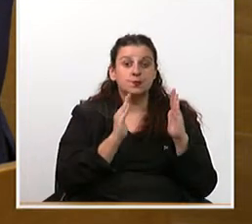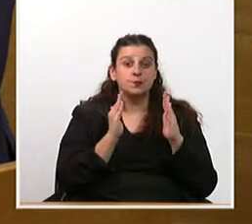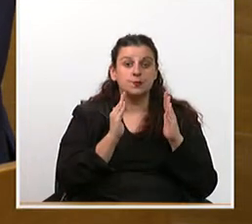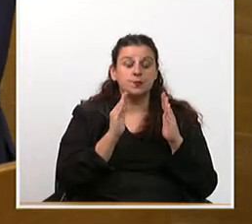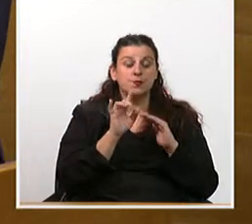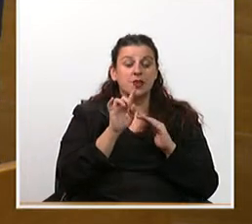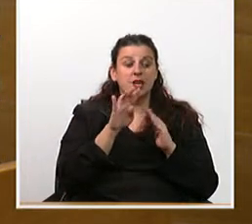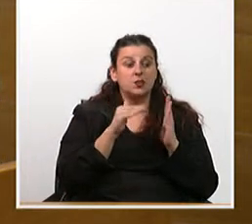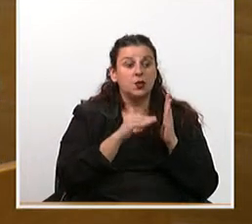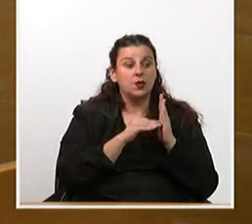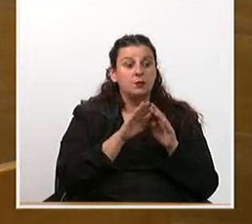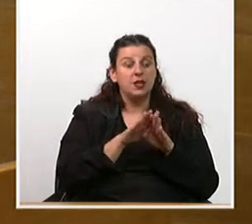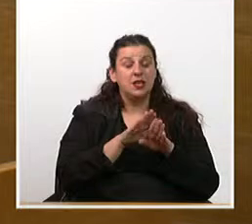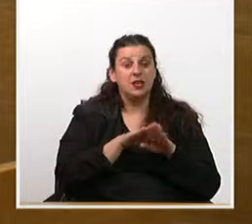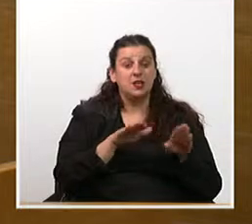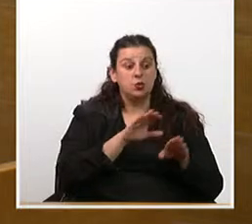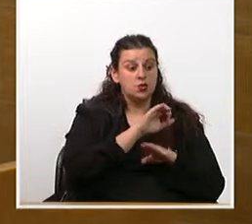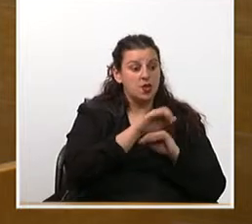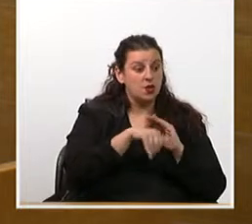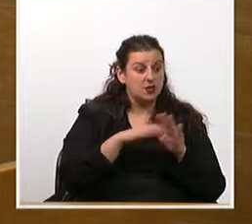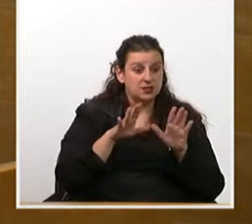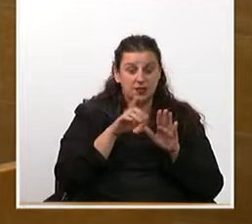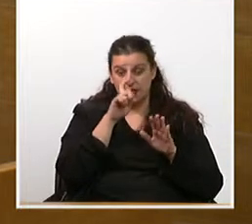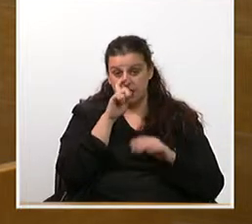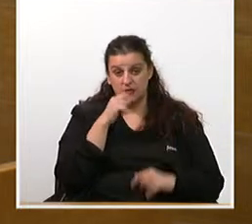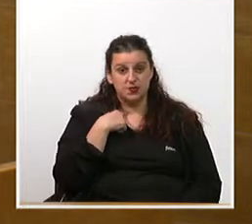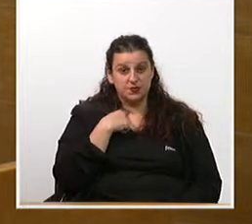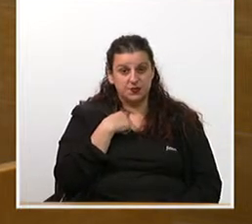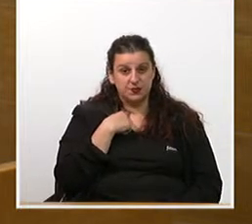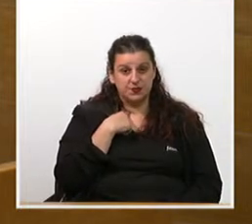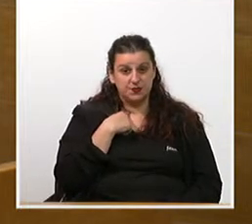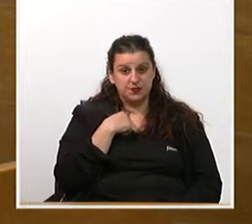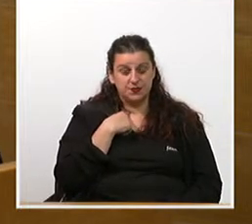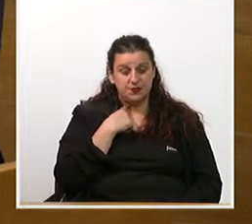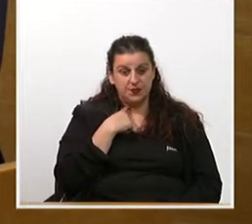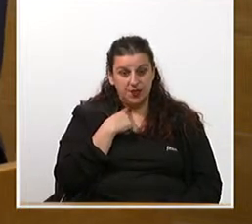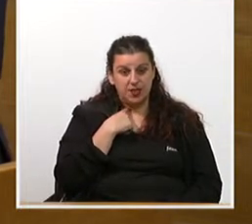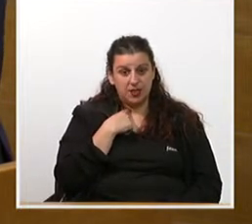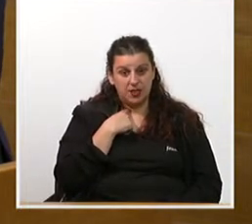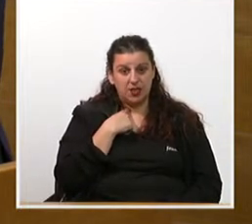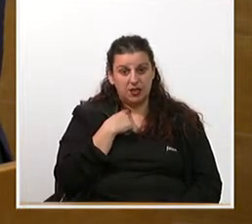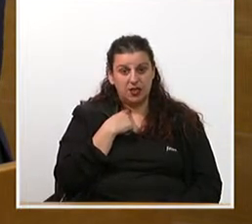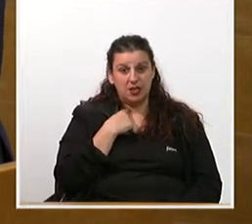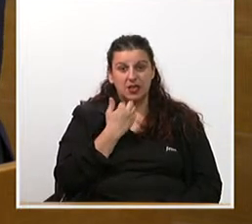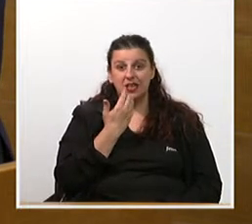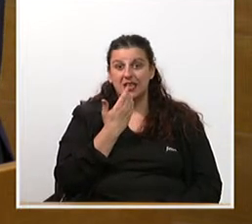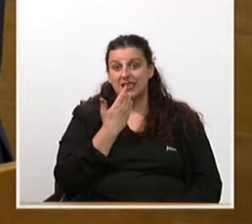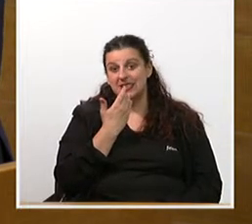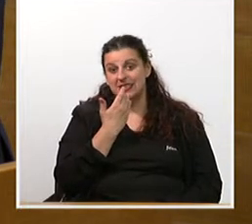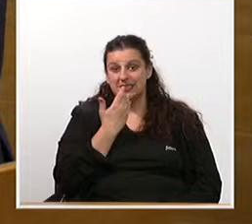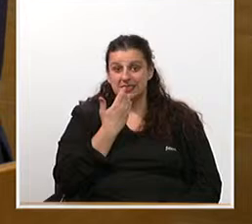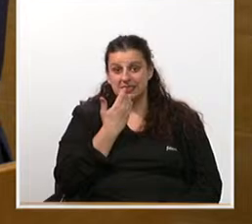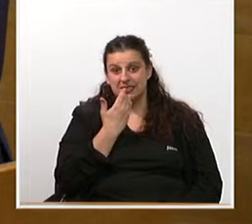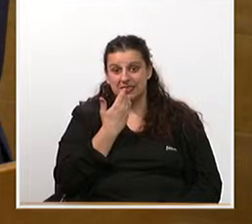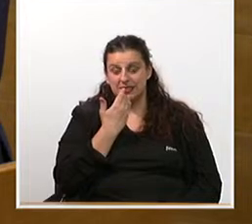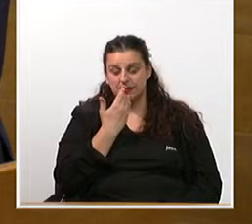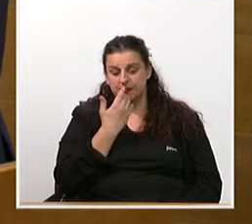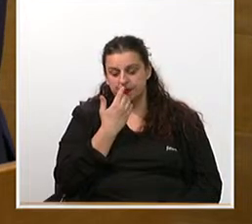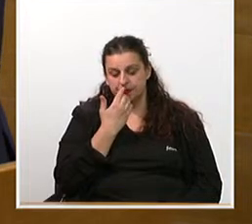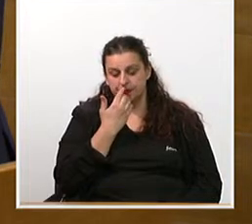14000 niños de entre C y 10 años y si estamos y Y si estamos